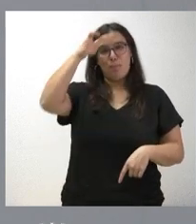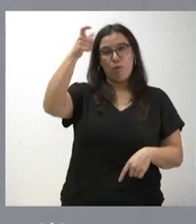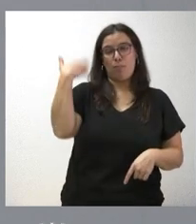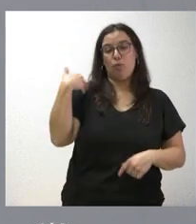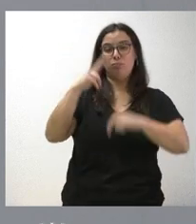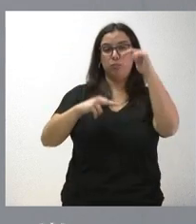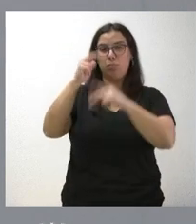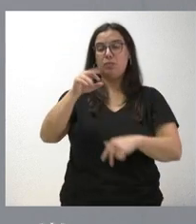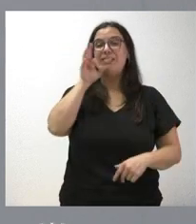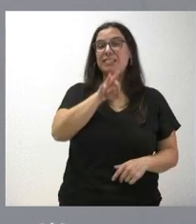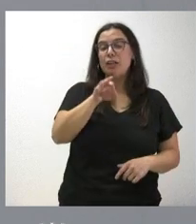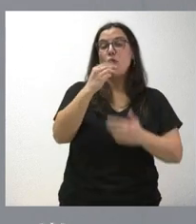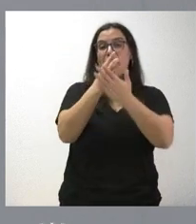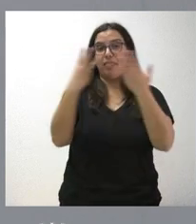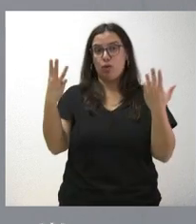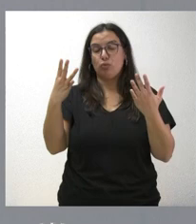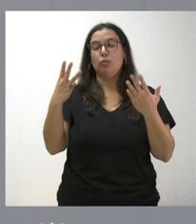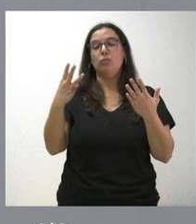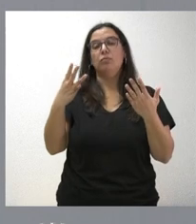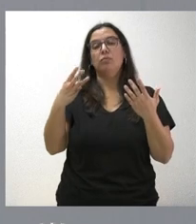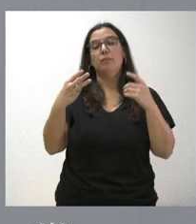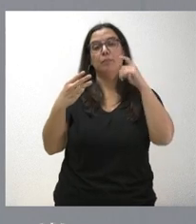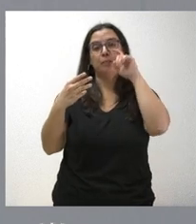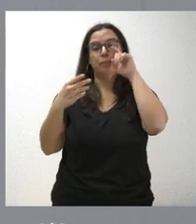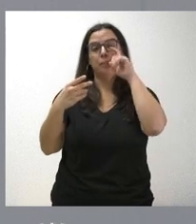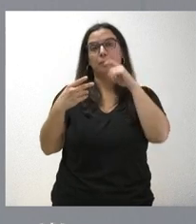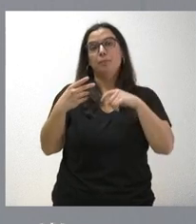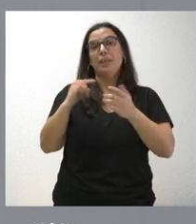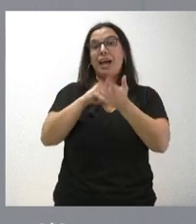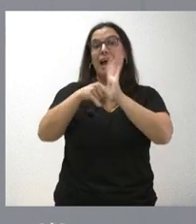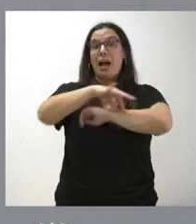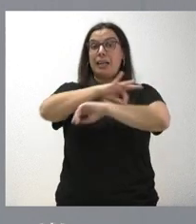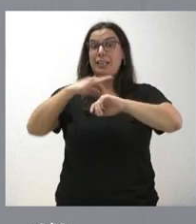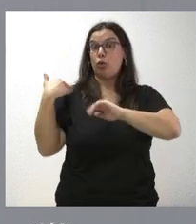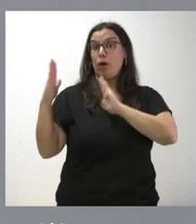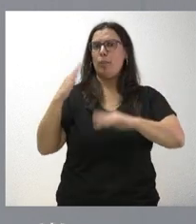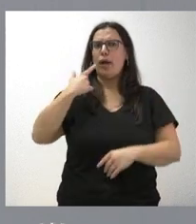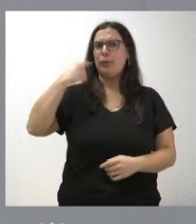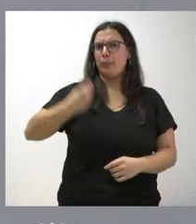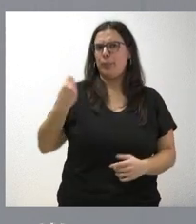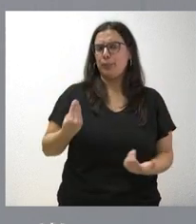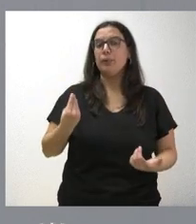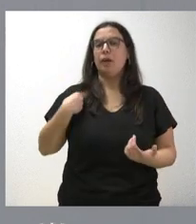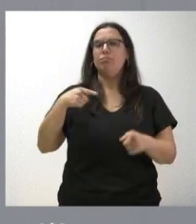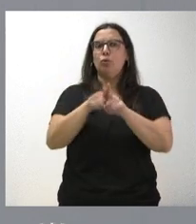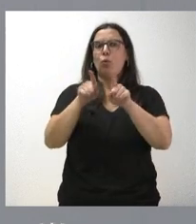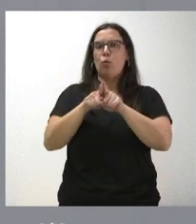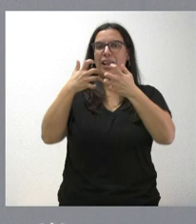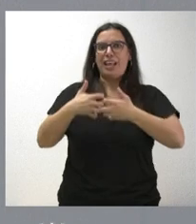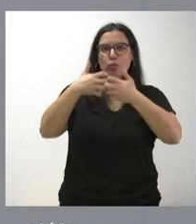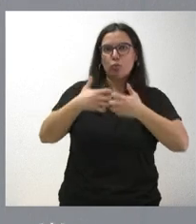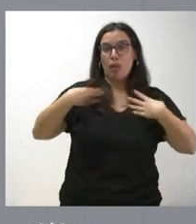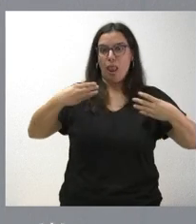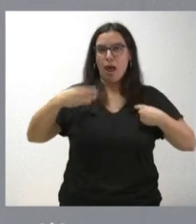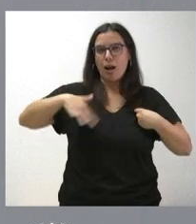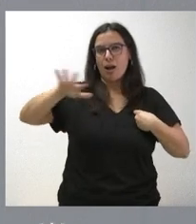siglo XVI realizada por algún arquitecto notable de la época testigo de la riqueza de la industria lanera